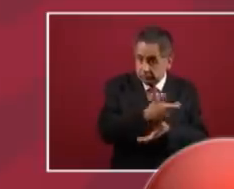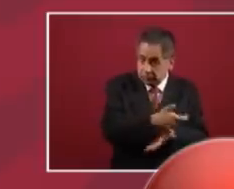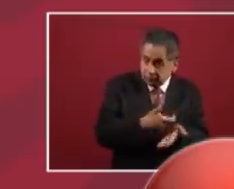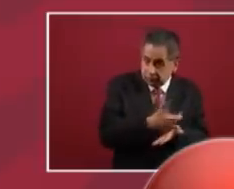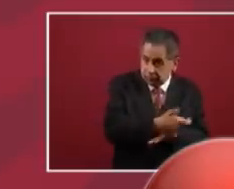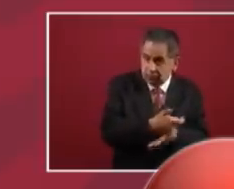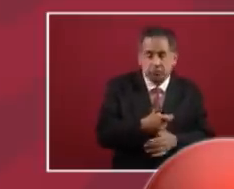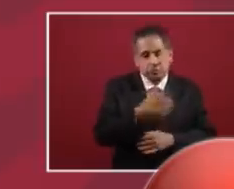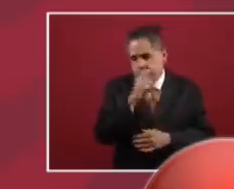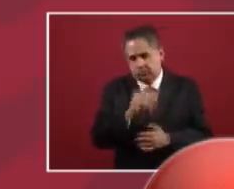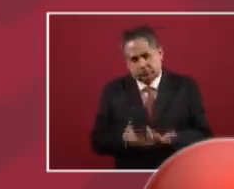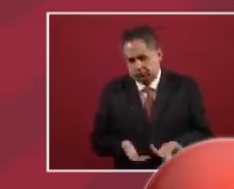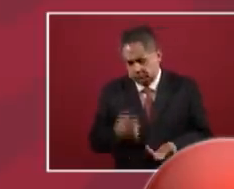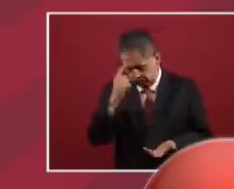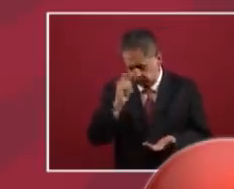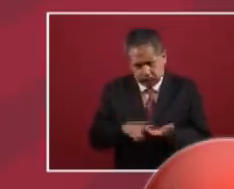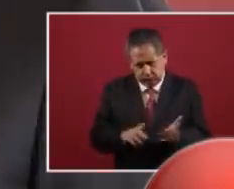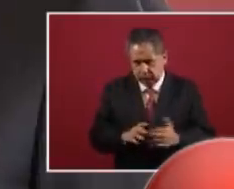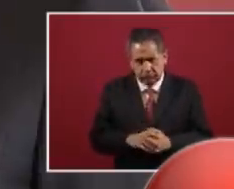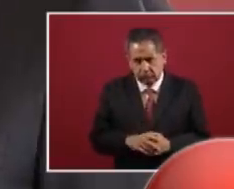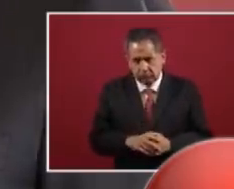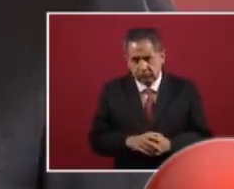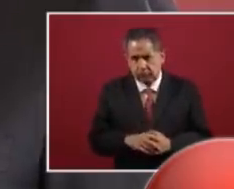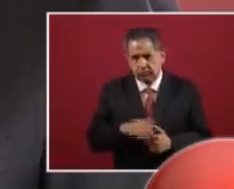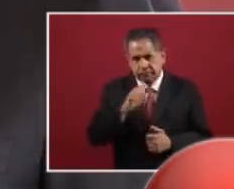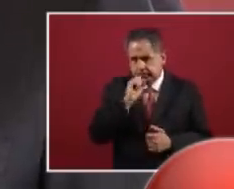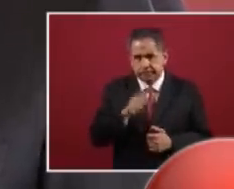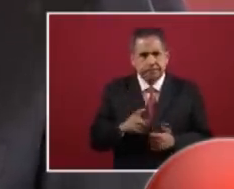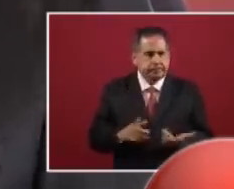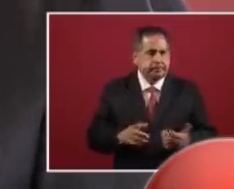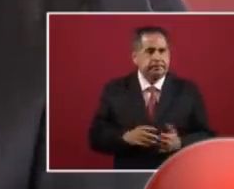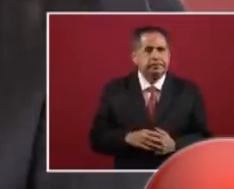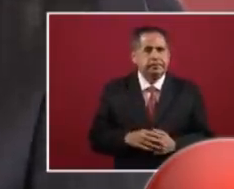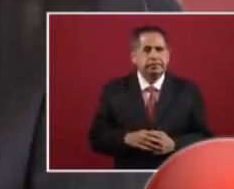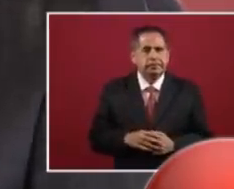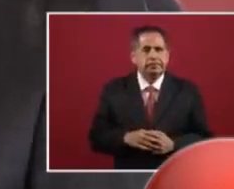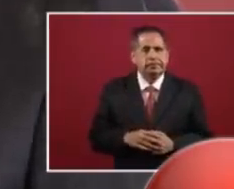no creo tampoco que